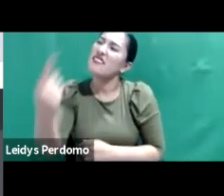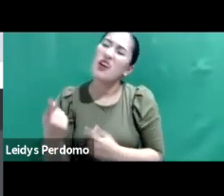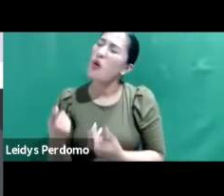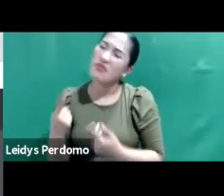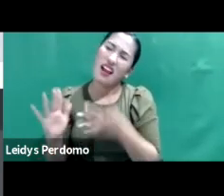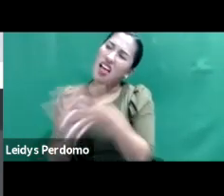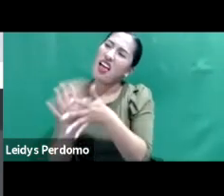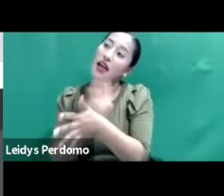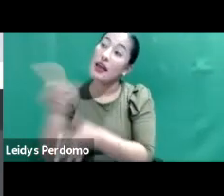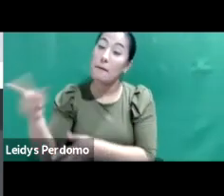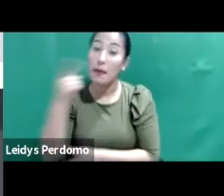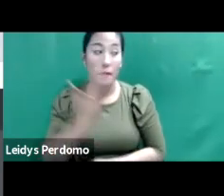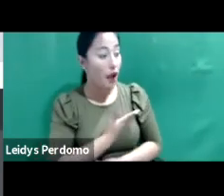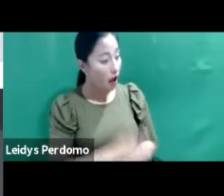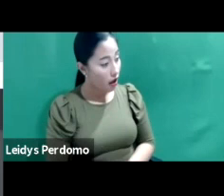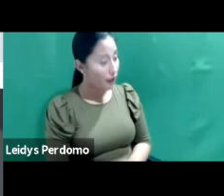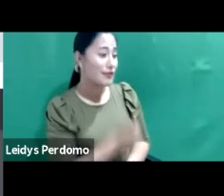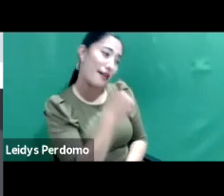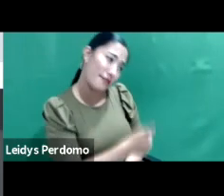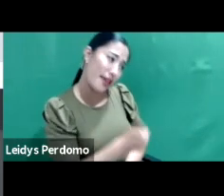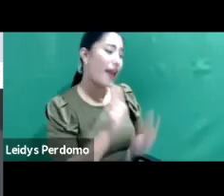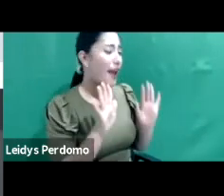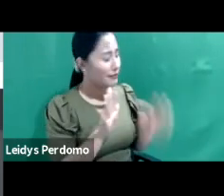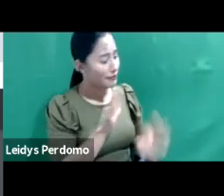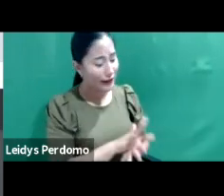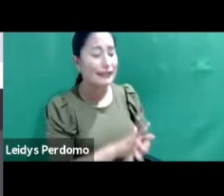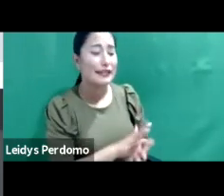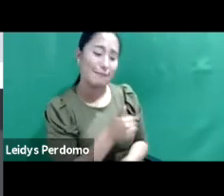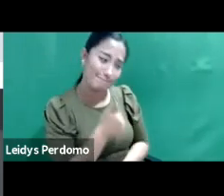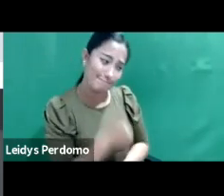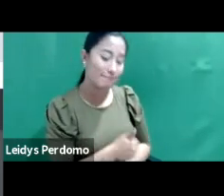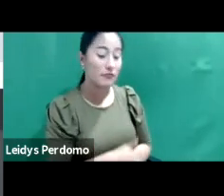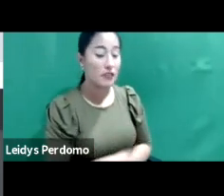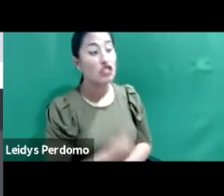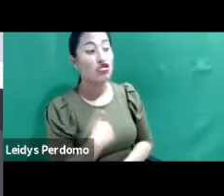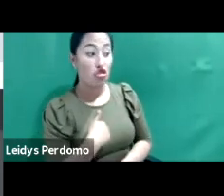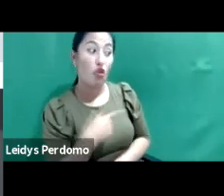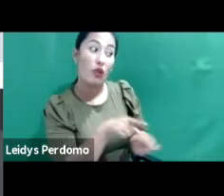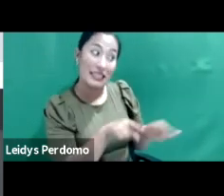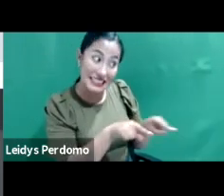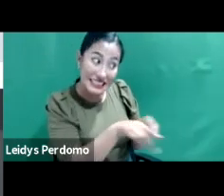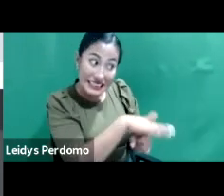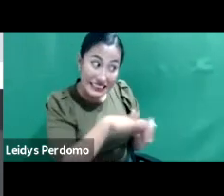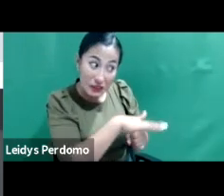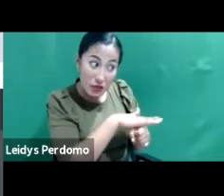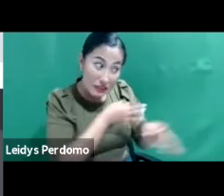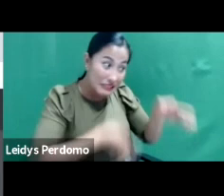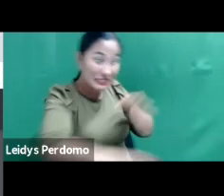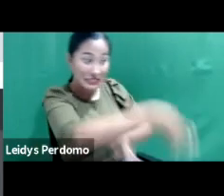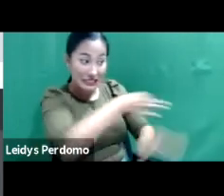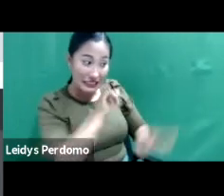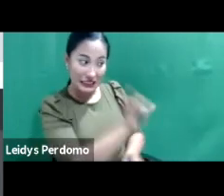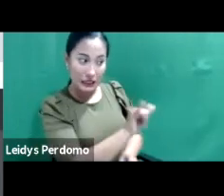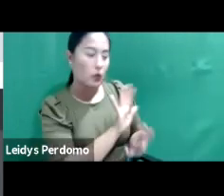me validan esa emoción. Está bien que te sientas así, seguramente yo en una situación similar me hubiera sentido igual